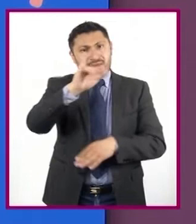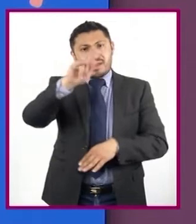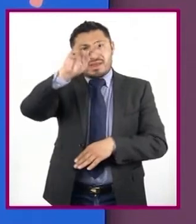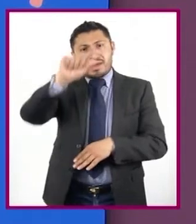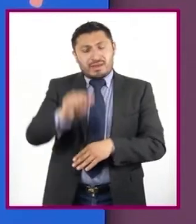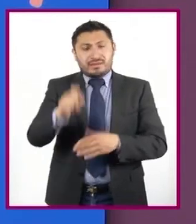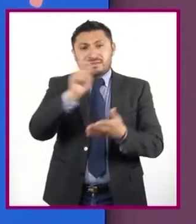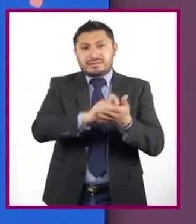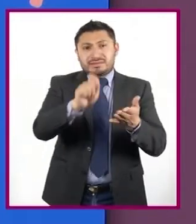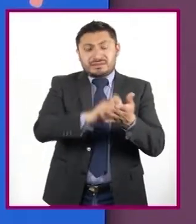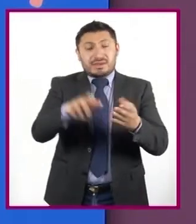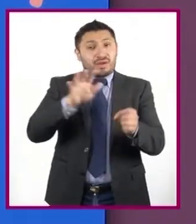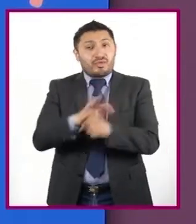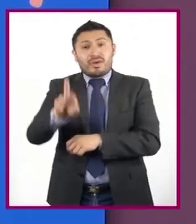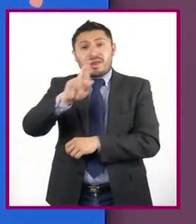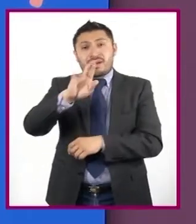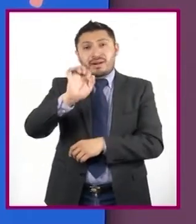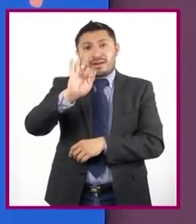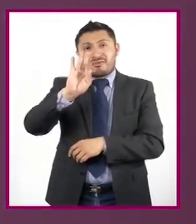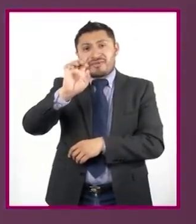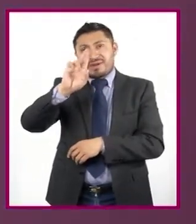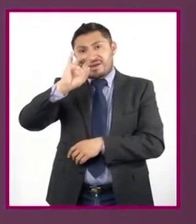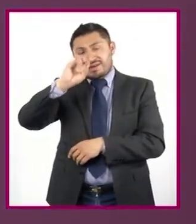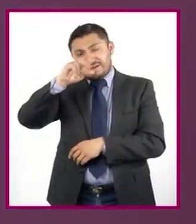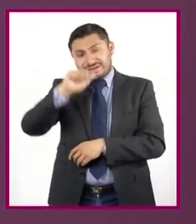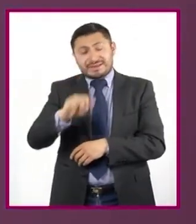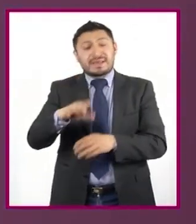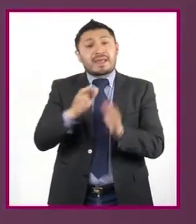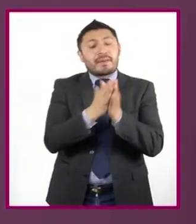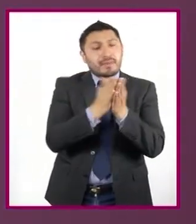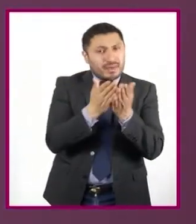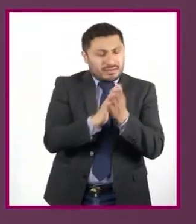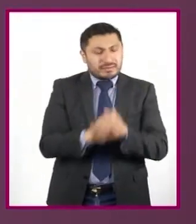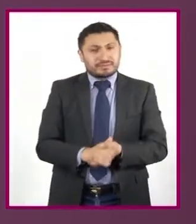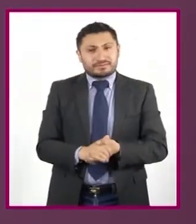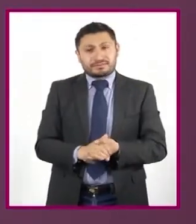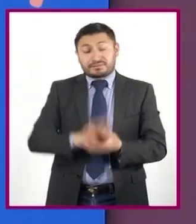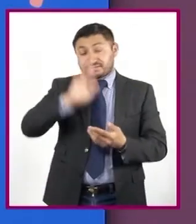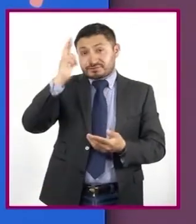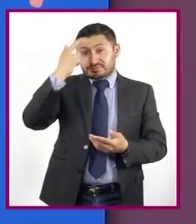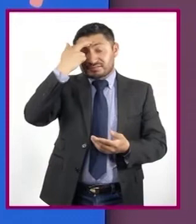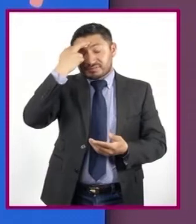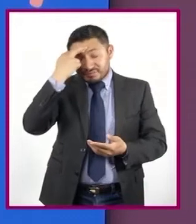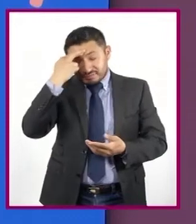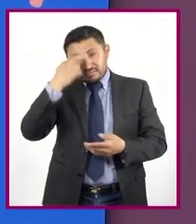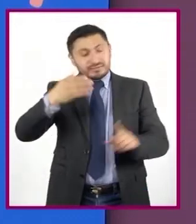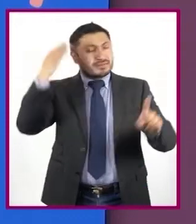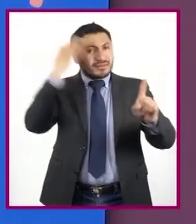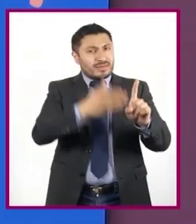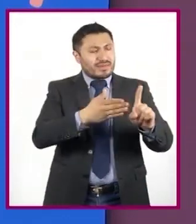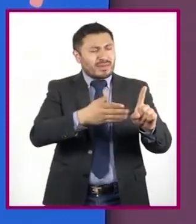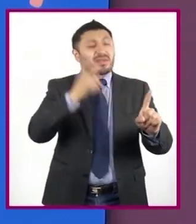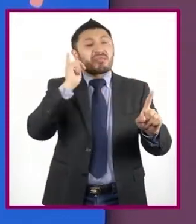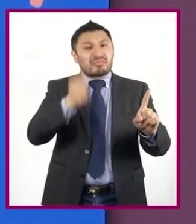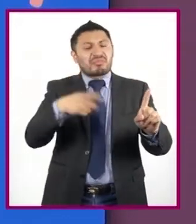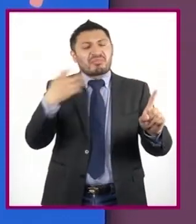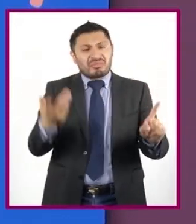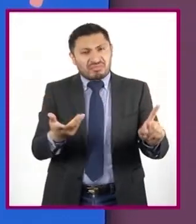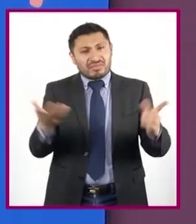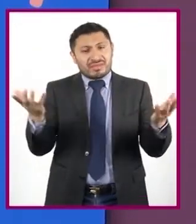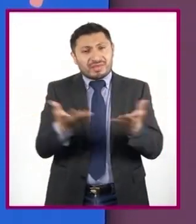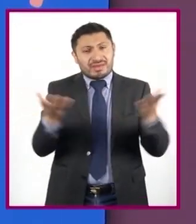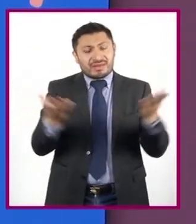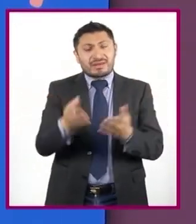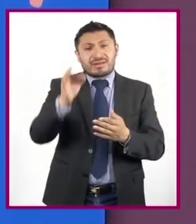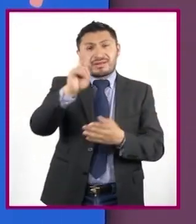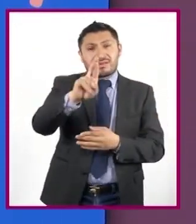textuales y las referencias bibliográficas. Recordemos que nuestro propósito se centra en elaborar